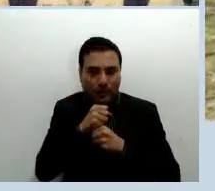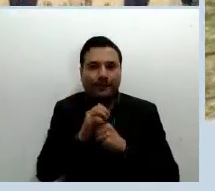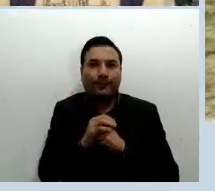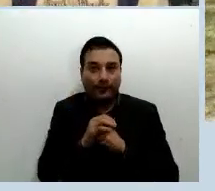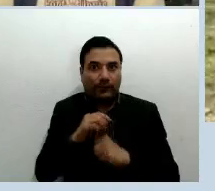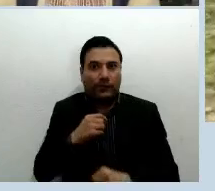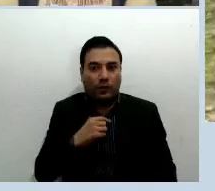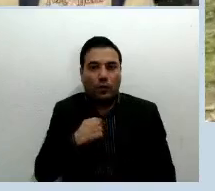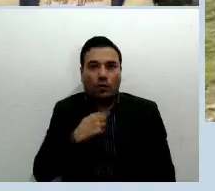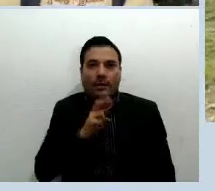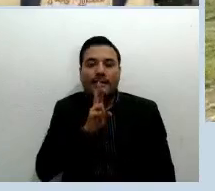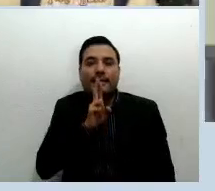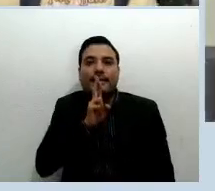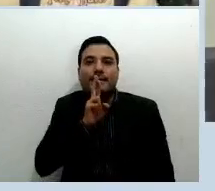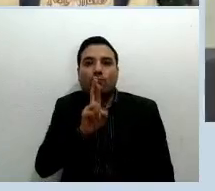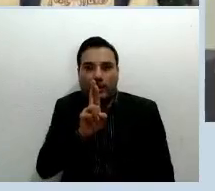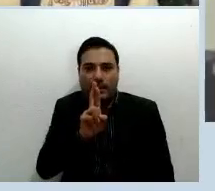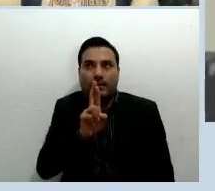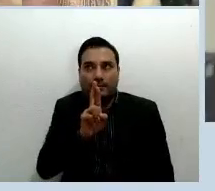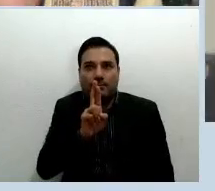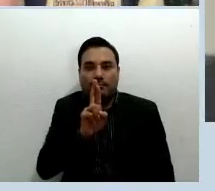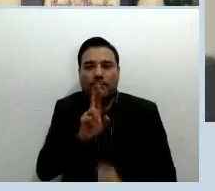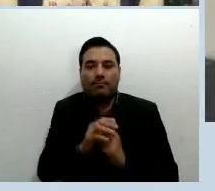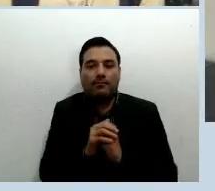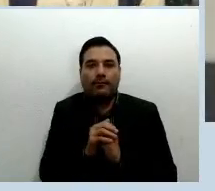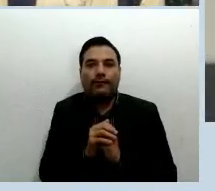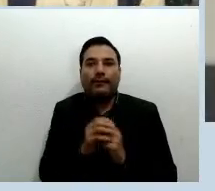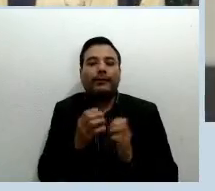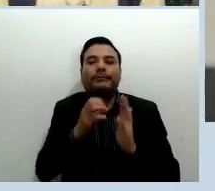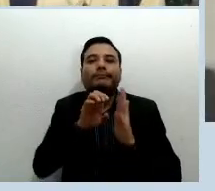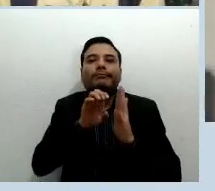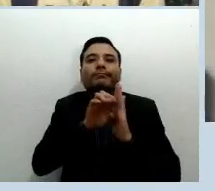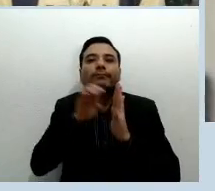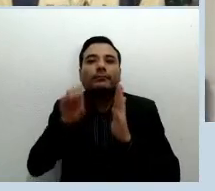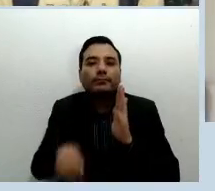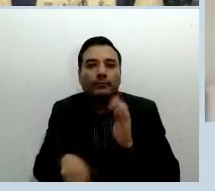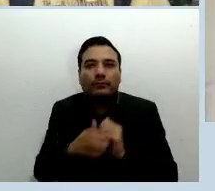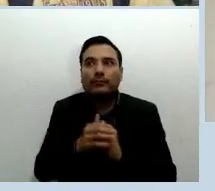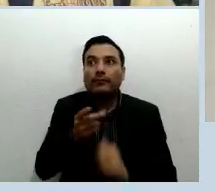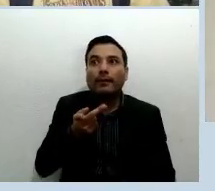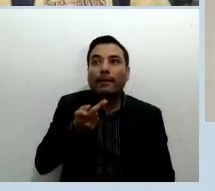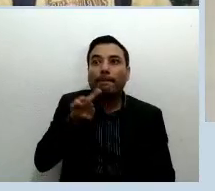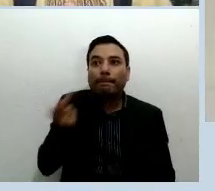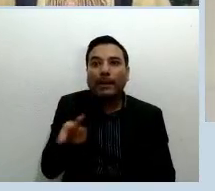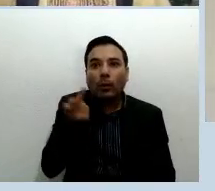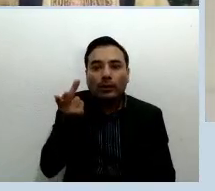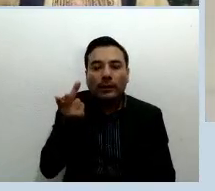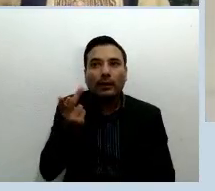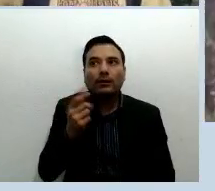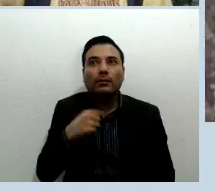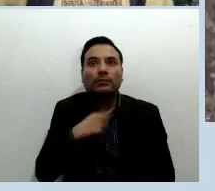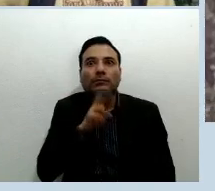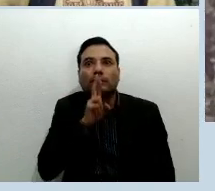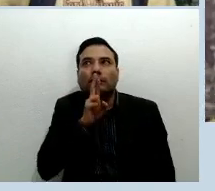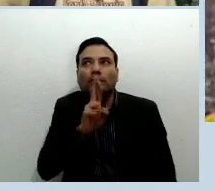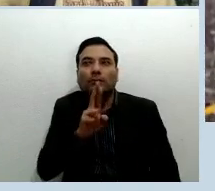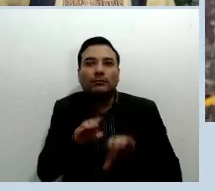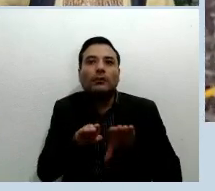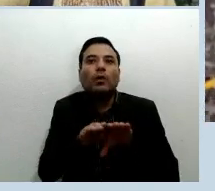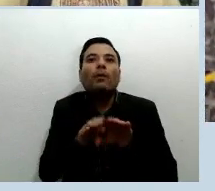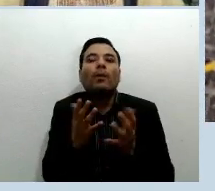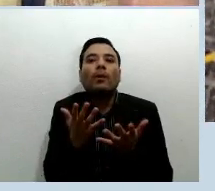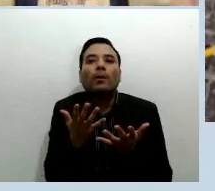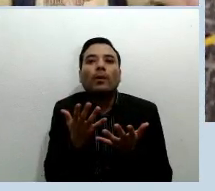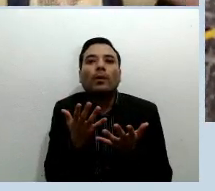responderlas Qué pasa cuando nos enfrentamos a la pregunta y queremos responderlas por eso hicimos esta